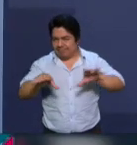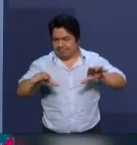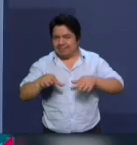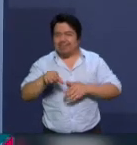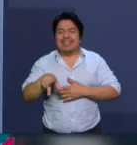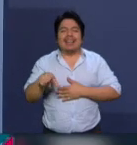bueno